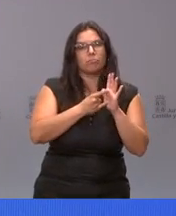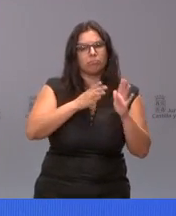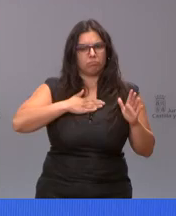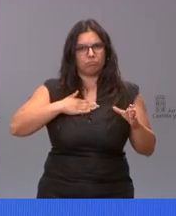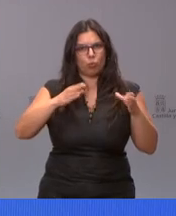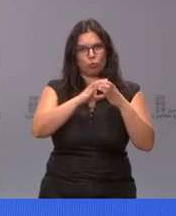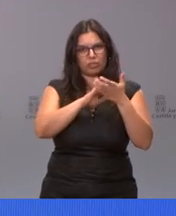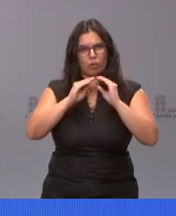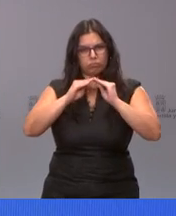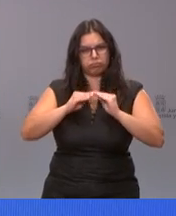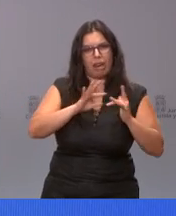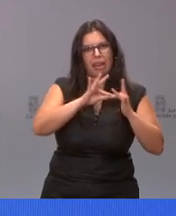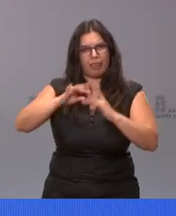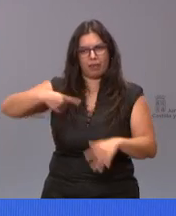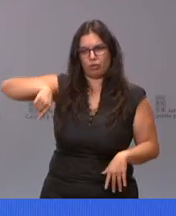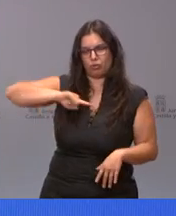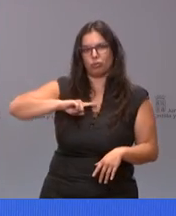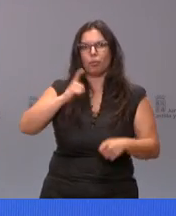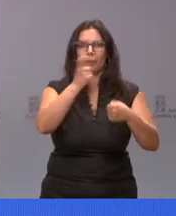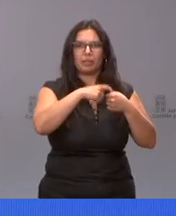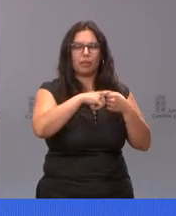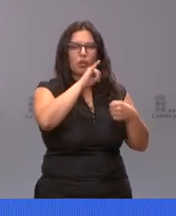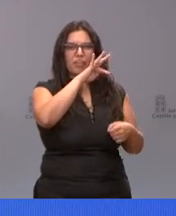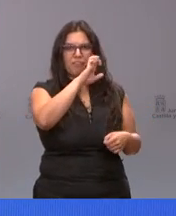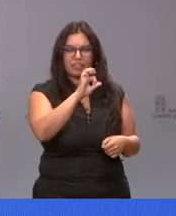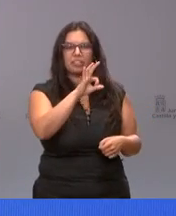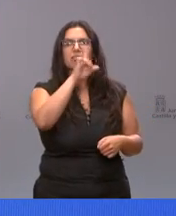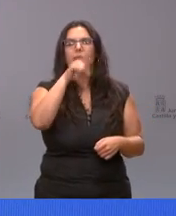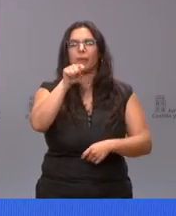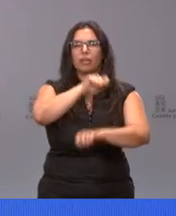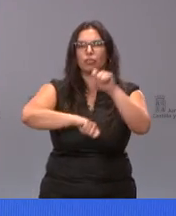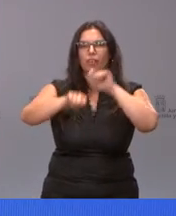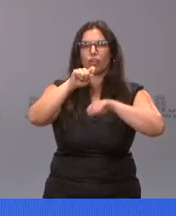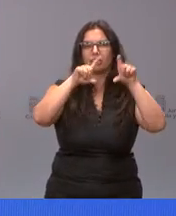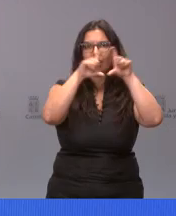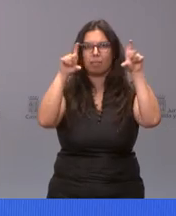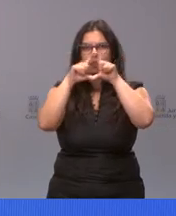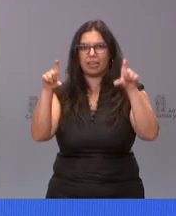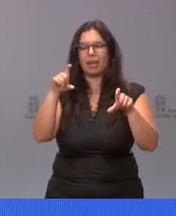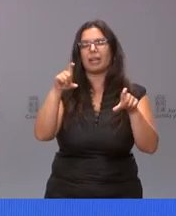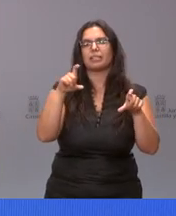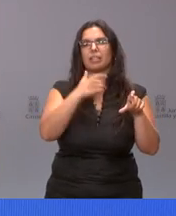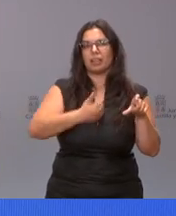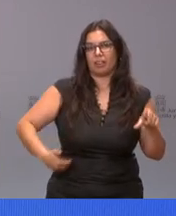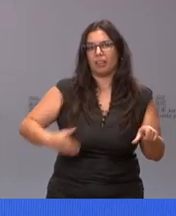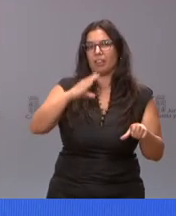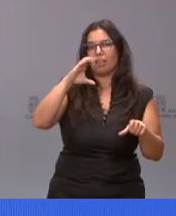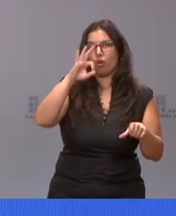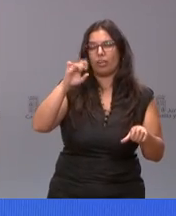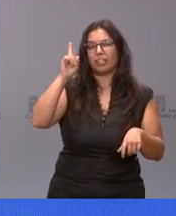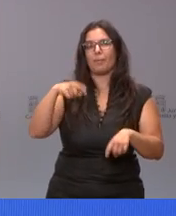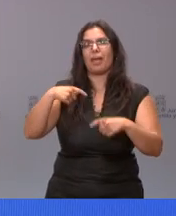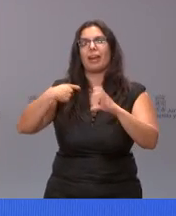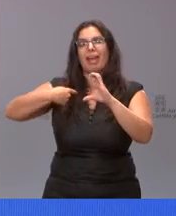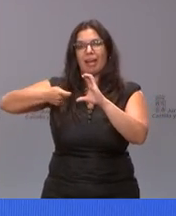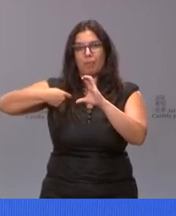Junta, con la participación de ICES, de las asociaciones empresariales, de COE, de las cámaras de comercio